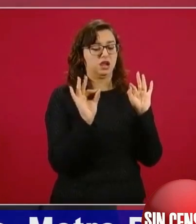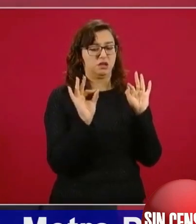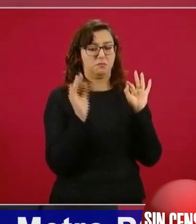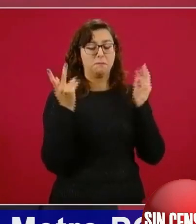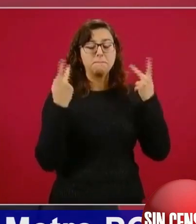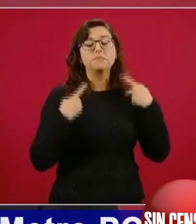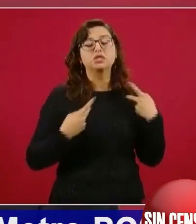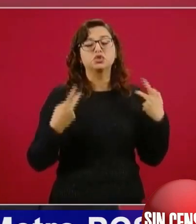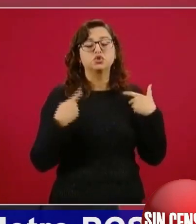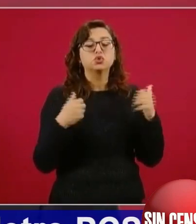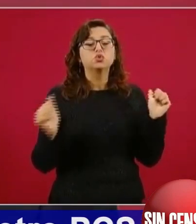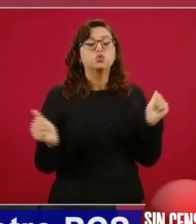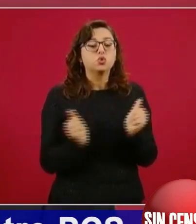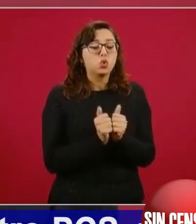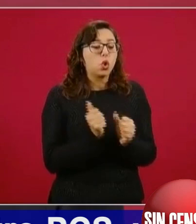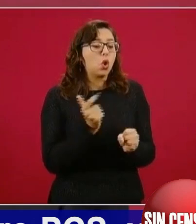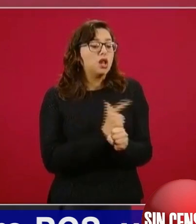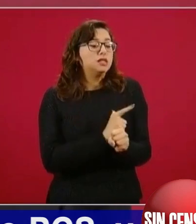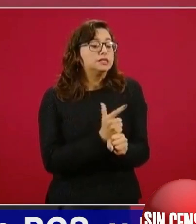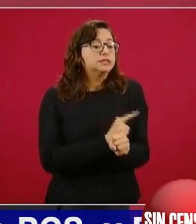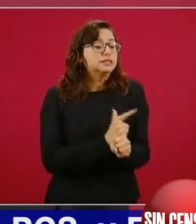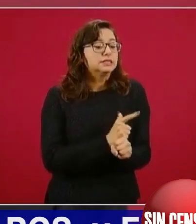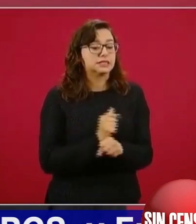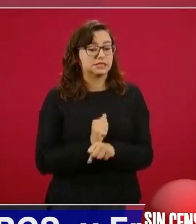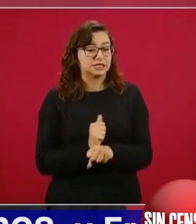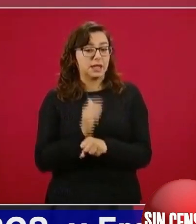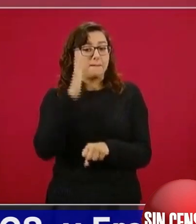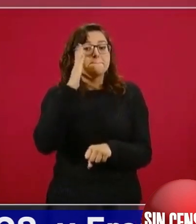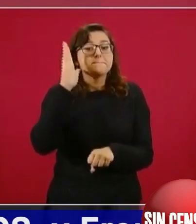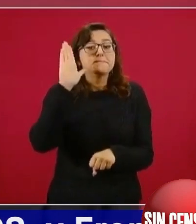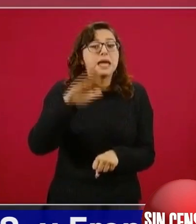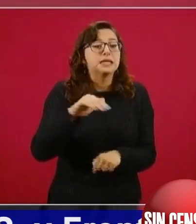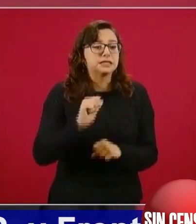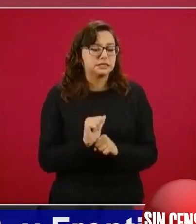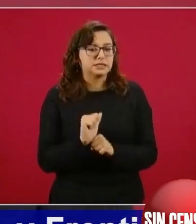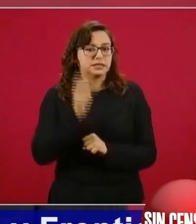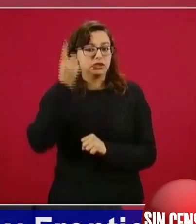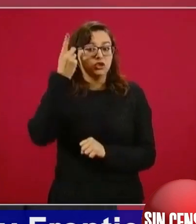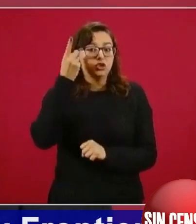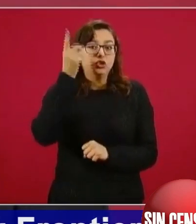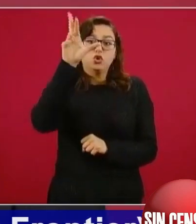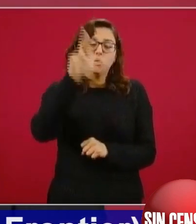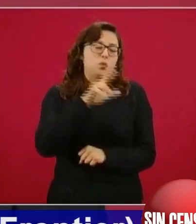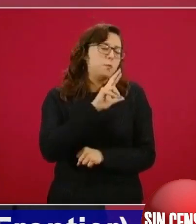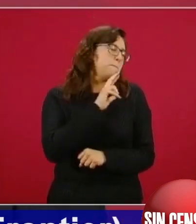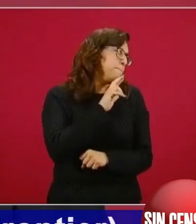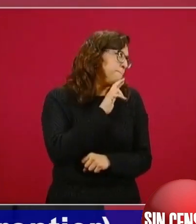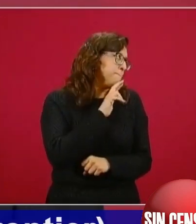licenciatura, y si tiene maestría o doctorado, mucho mejor.